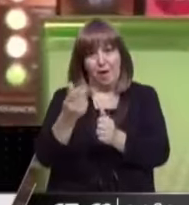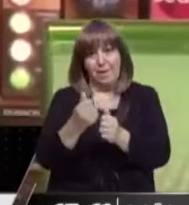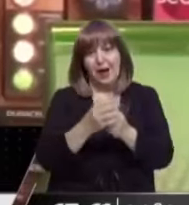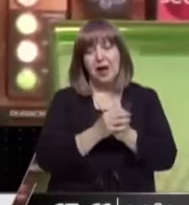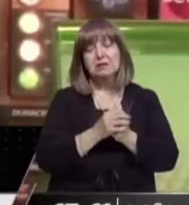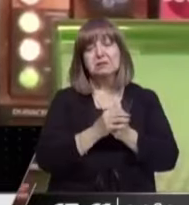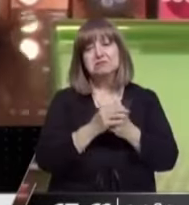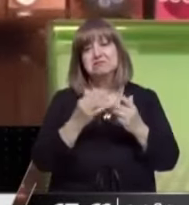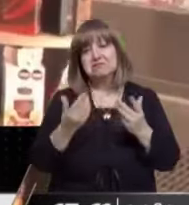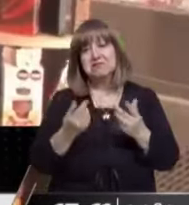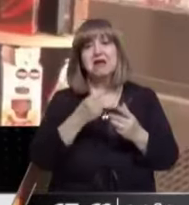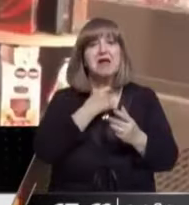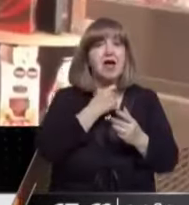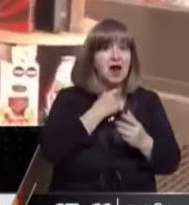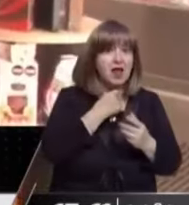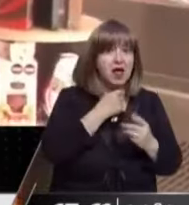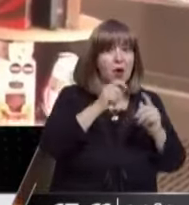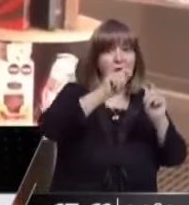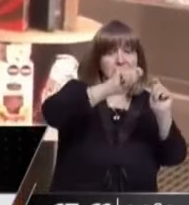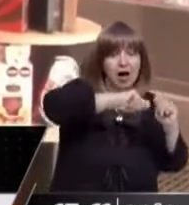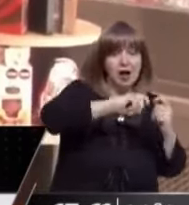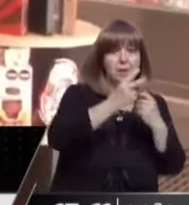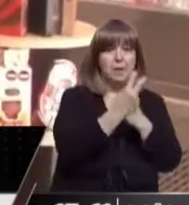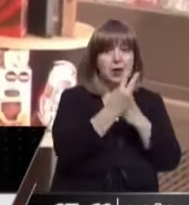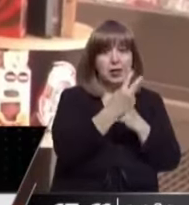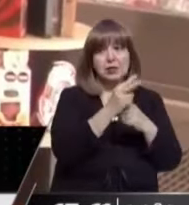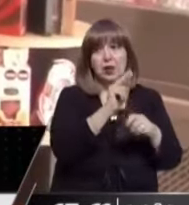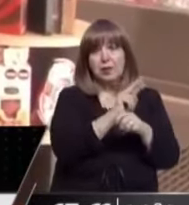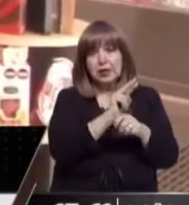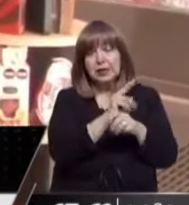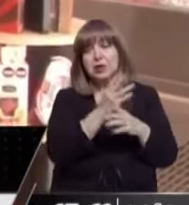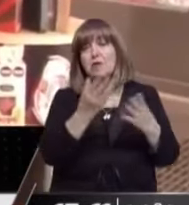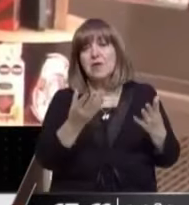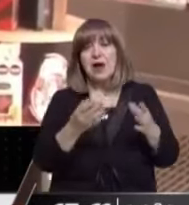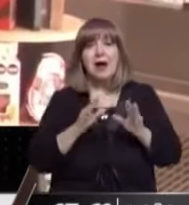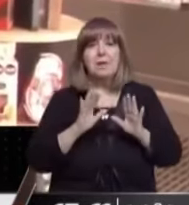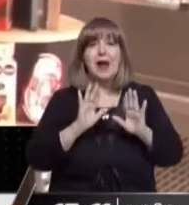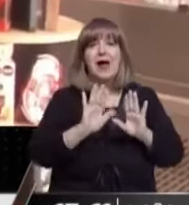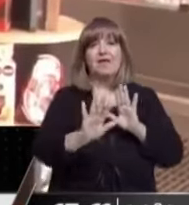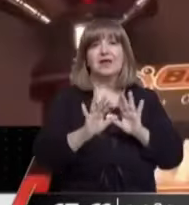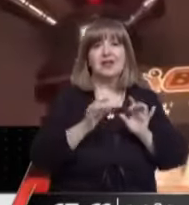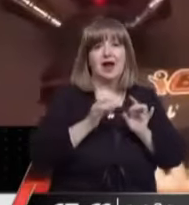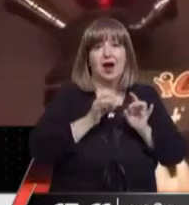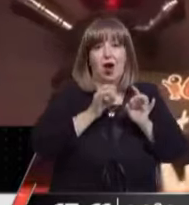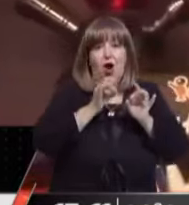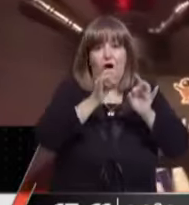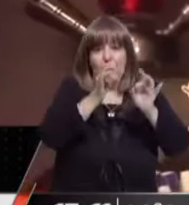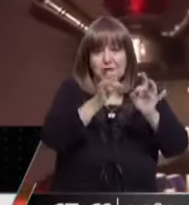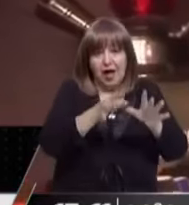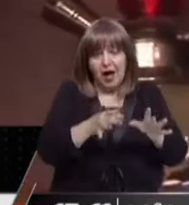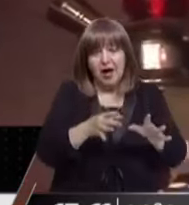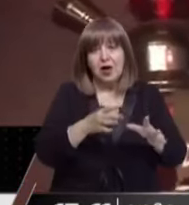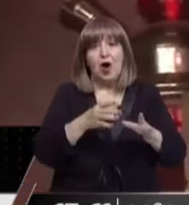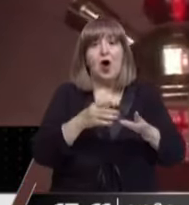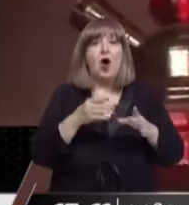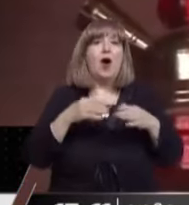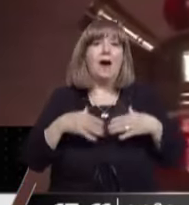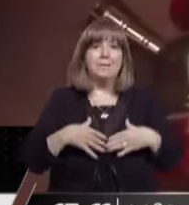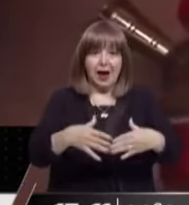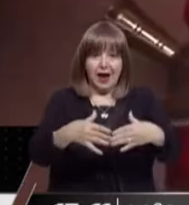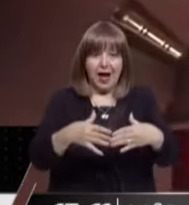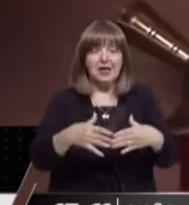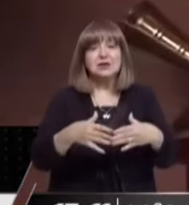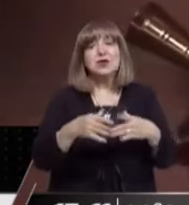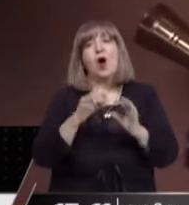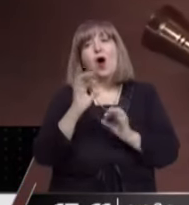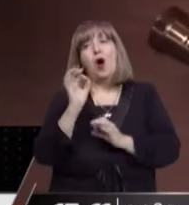pueden, quieren usarlos por protección o evitar errores, accidentes, todo eso, o